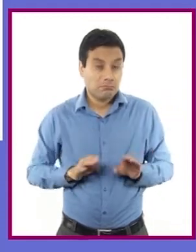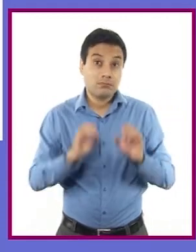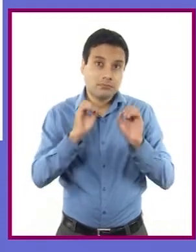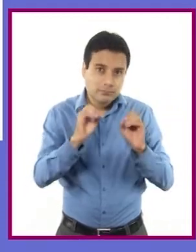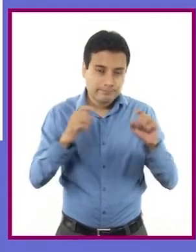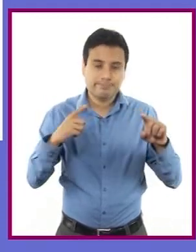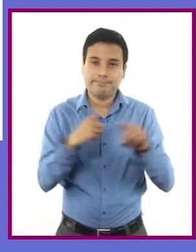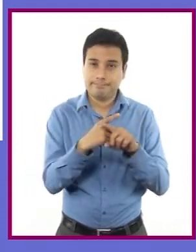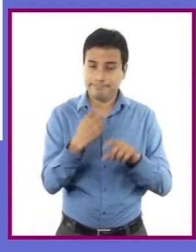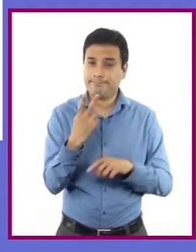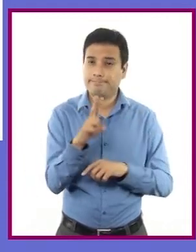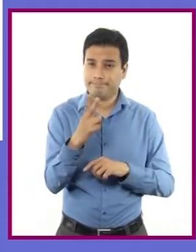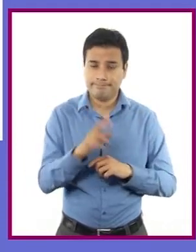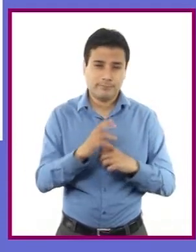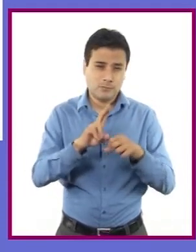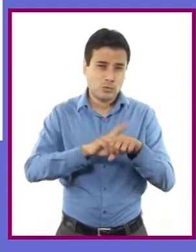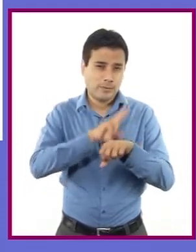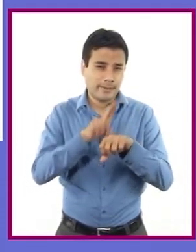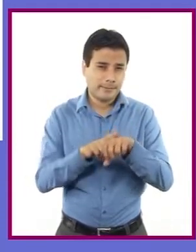contradictoria.